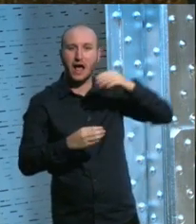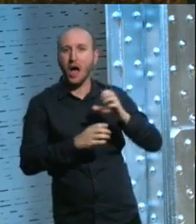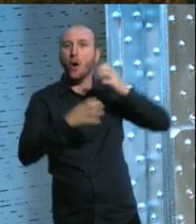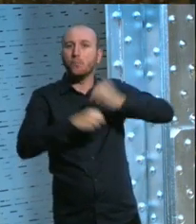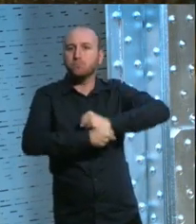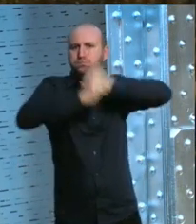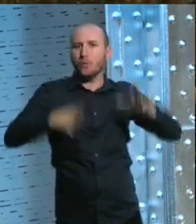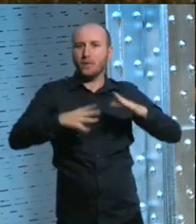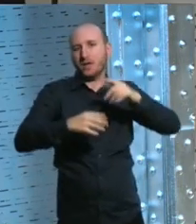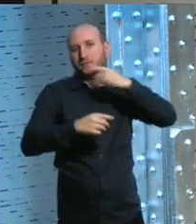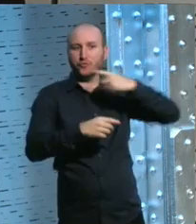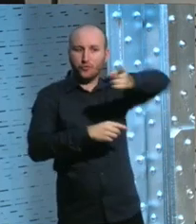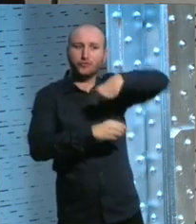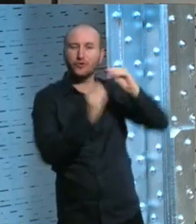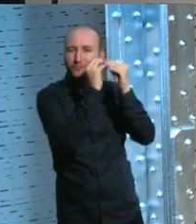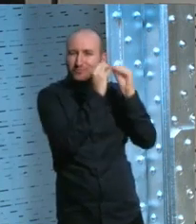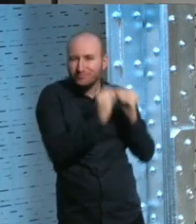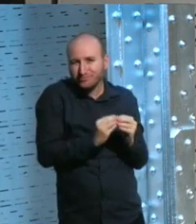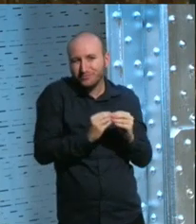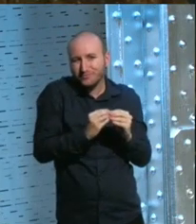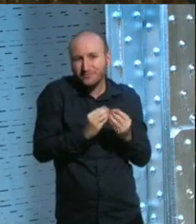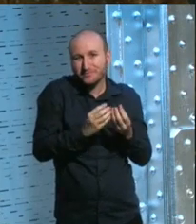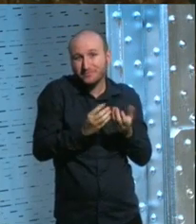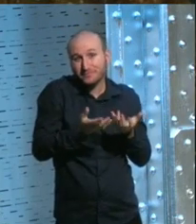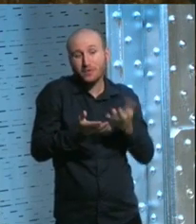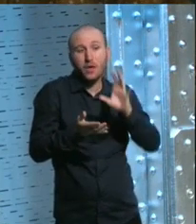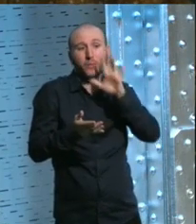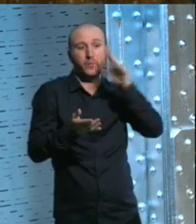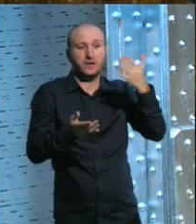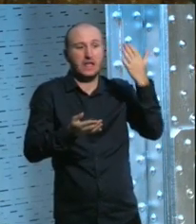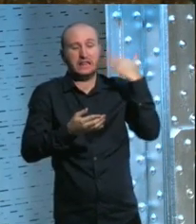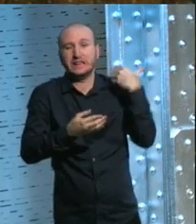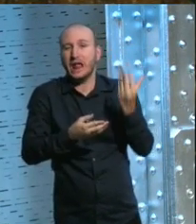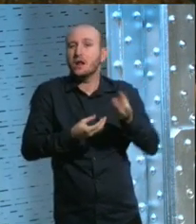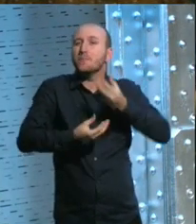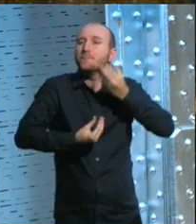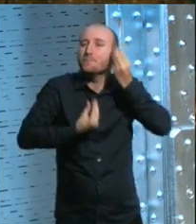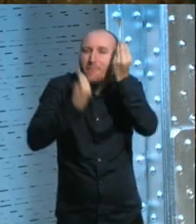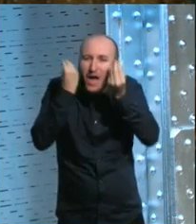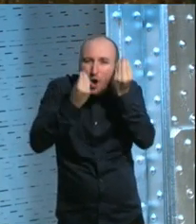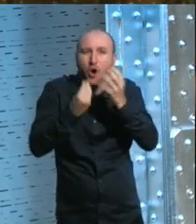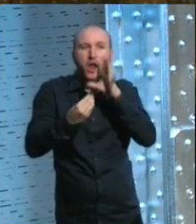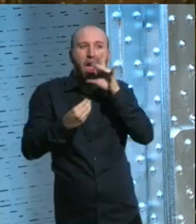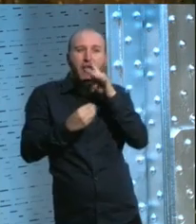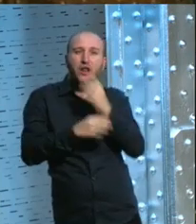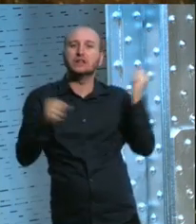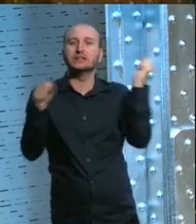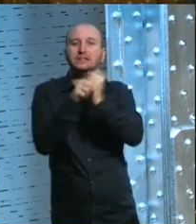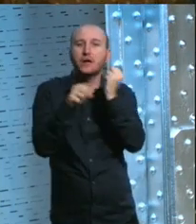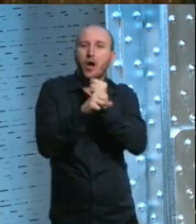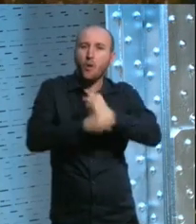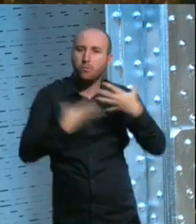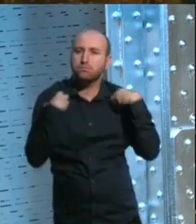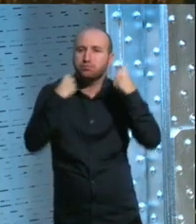Sí, Es decir, es que no ha habido mejor, digamos, angel business por ahora que se